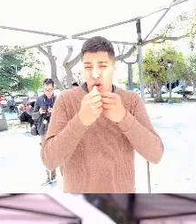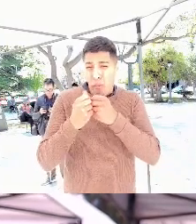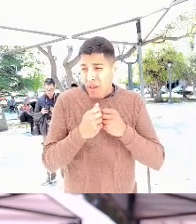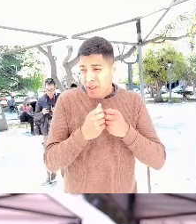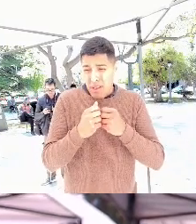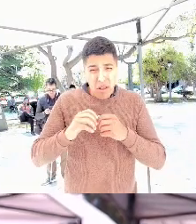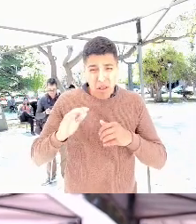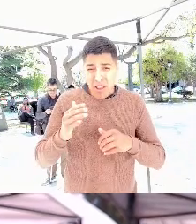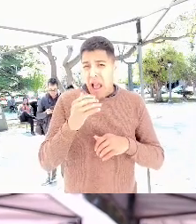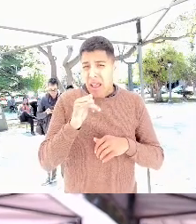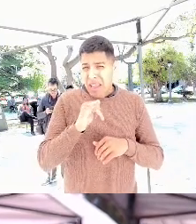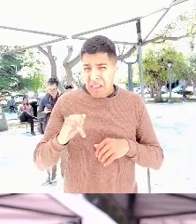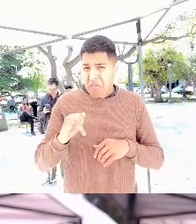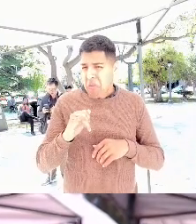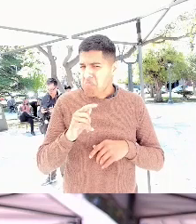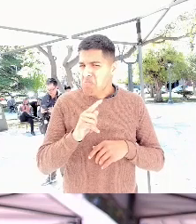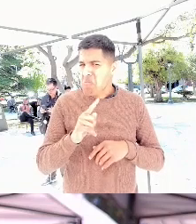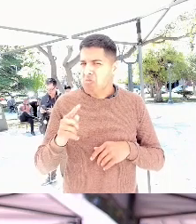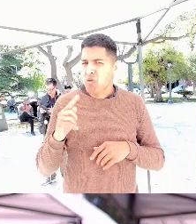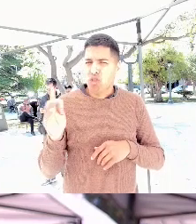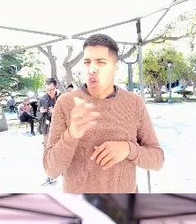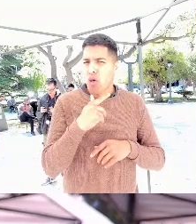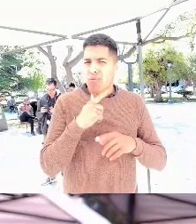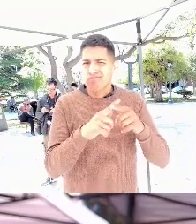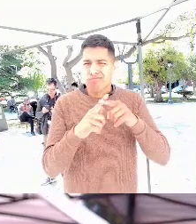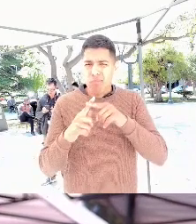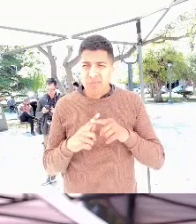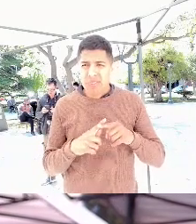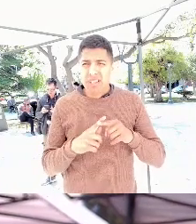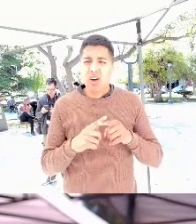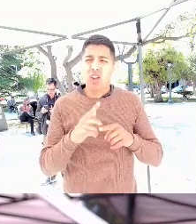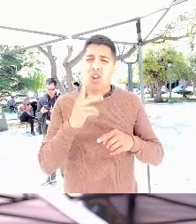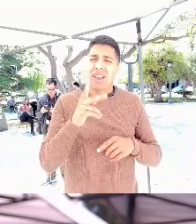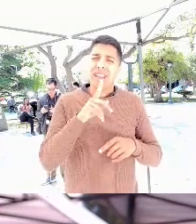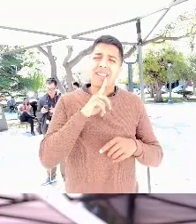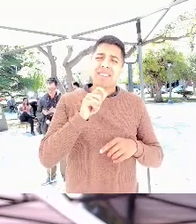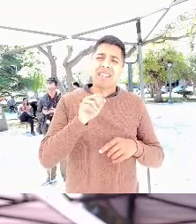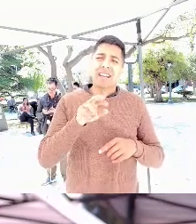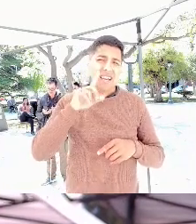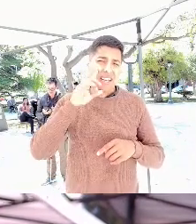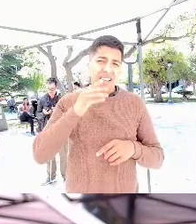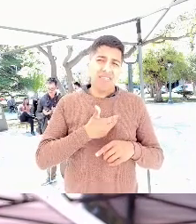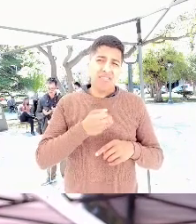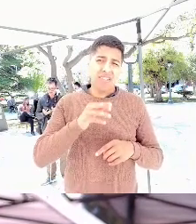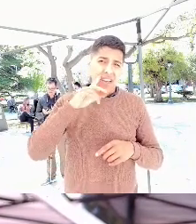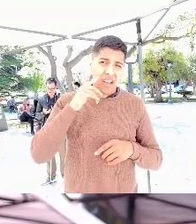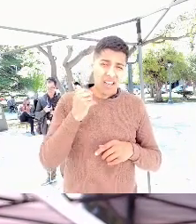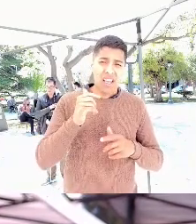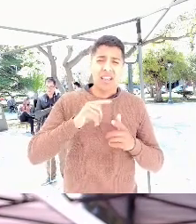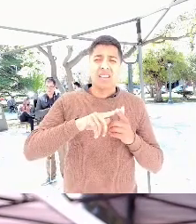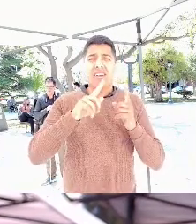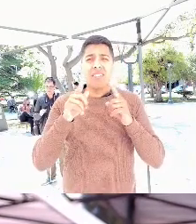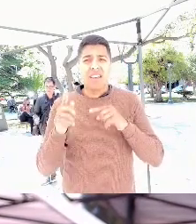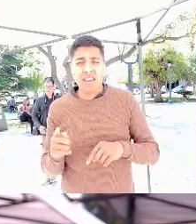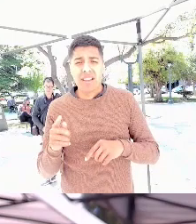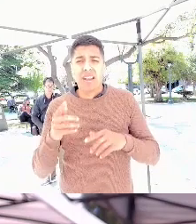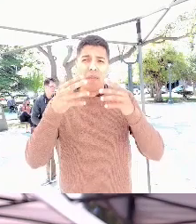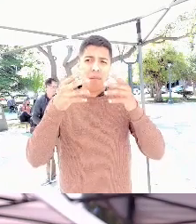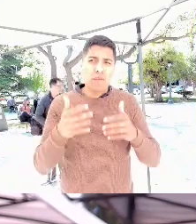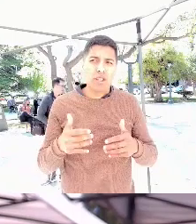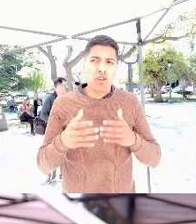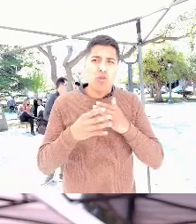y que son la tarifaria del presupuesto, más allá de también sumarme a las palabras de